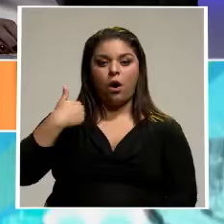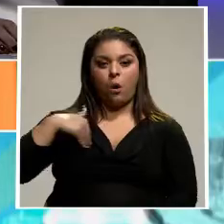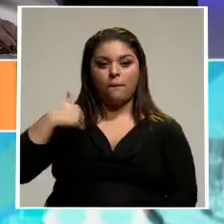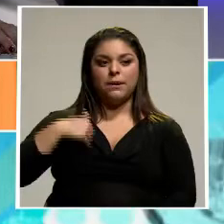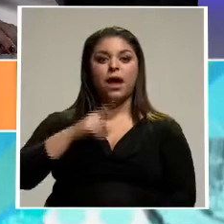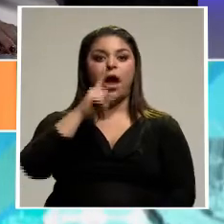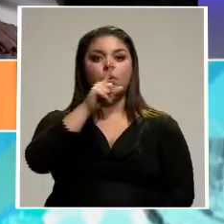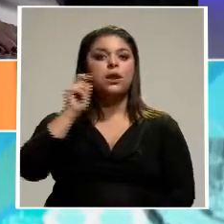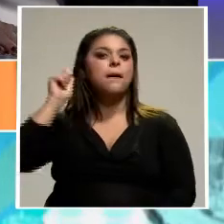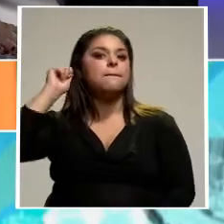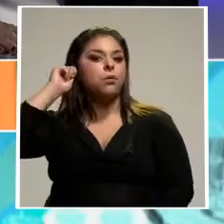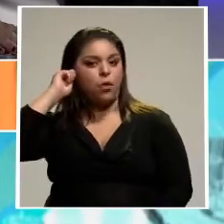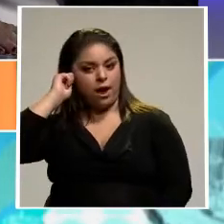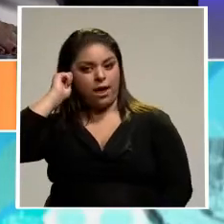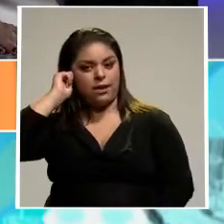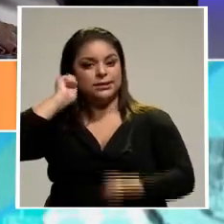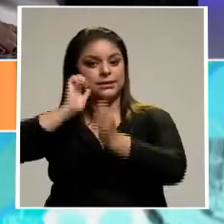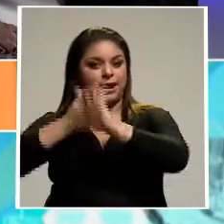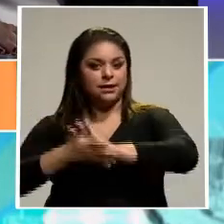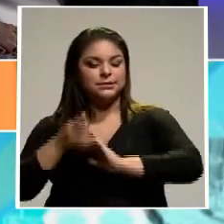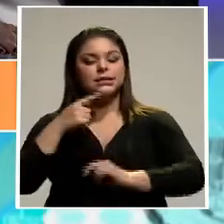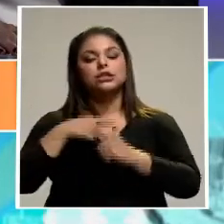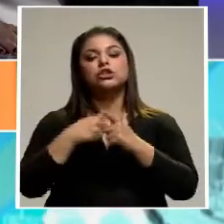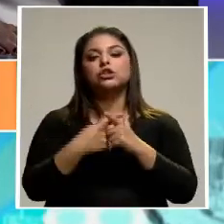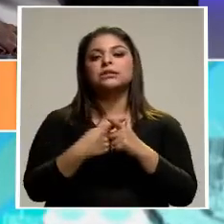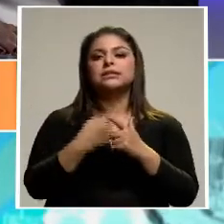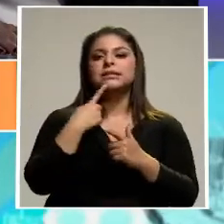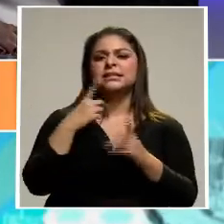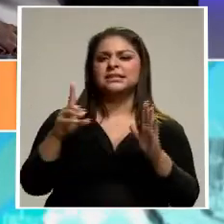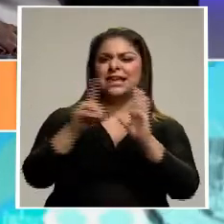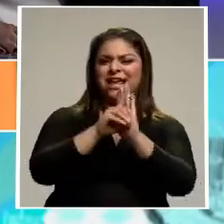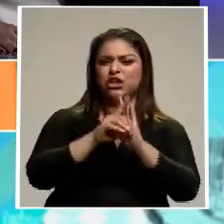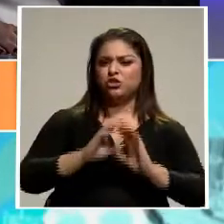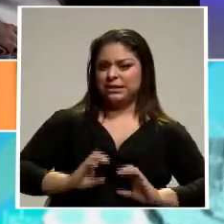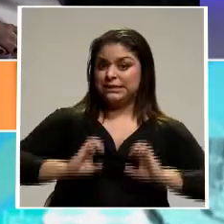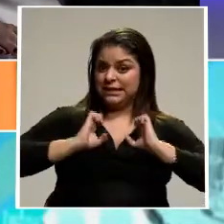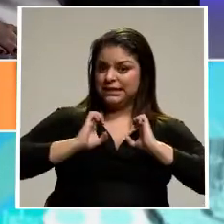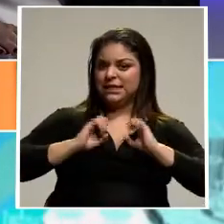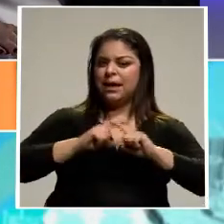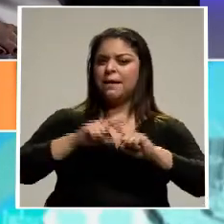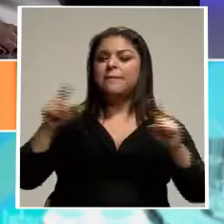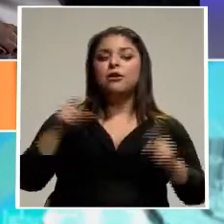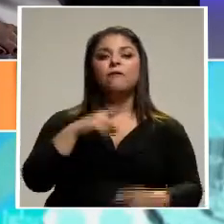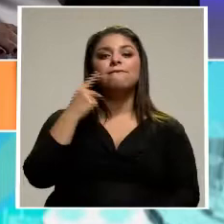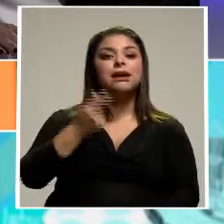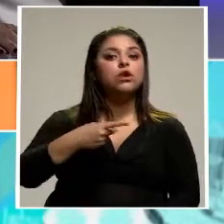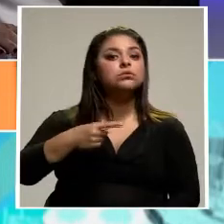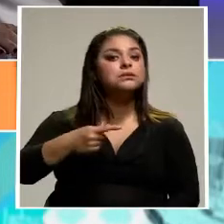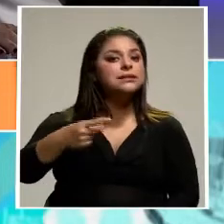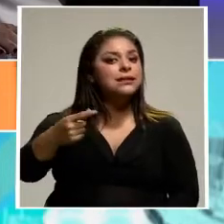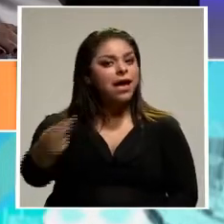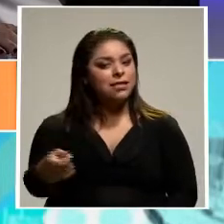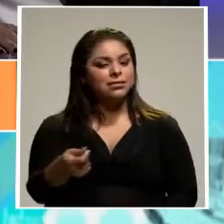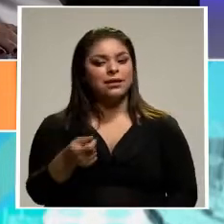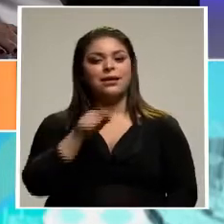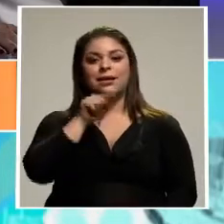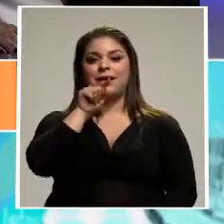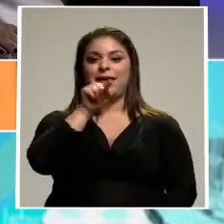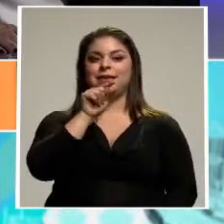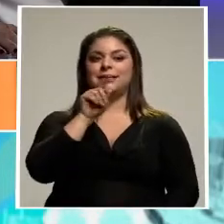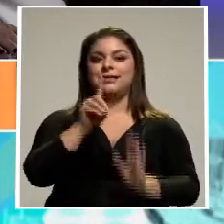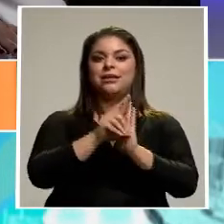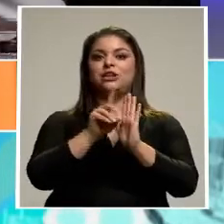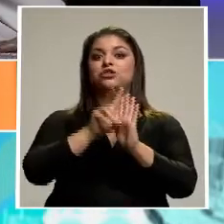uno dice, el derecho existe, pero la velocidad de que ese derecho se aplique socialmente es